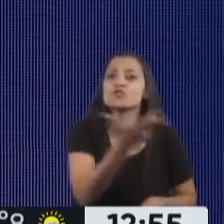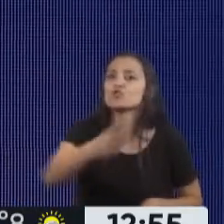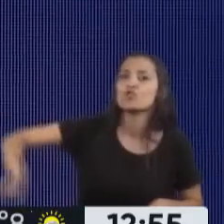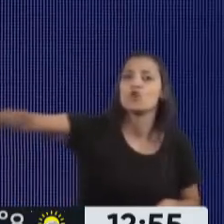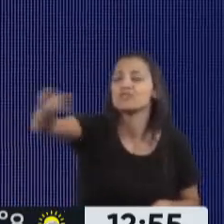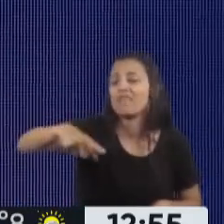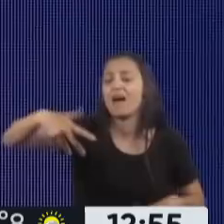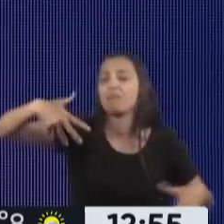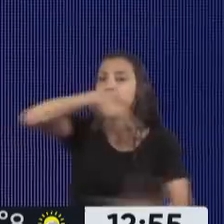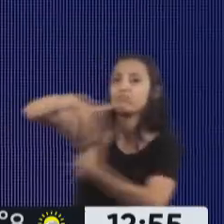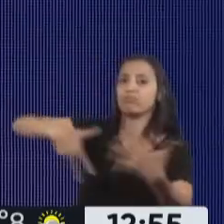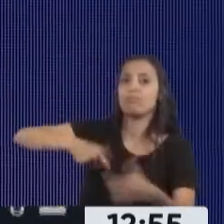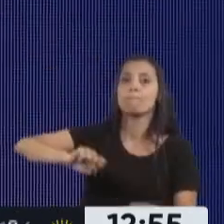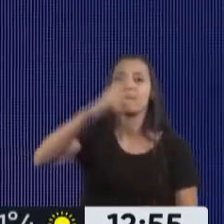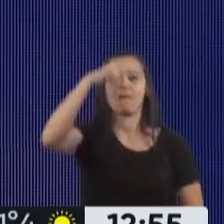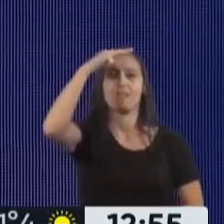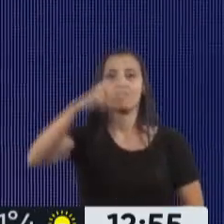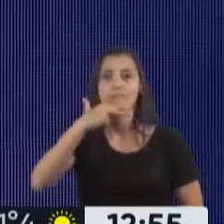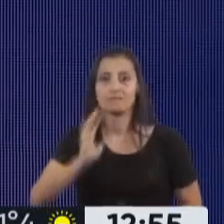se sintiera durante el primer trimestre.